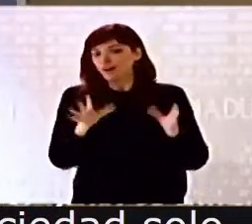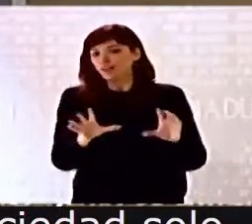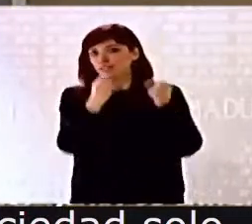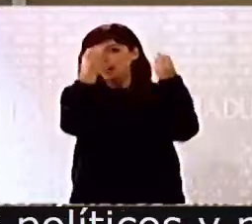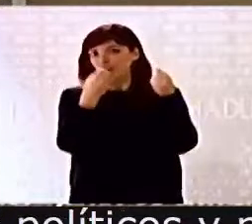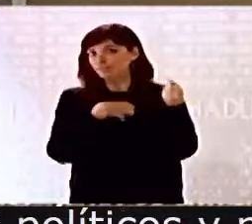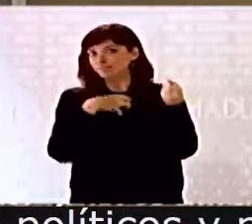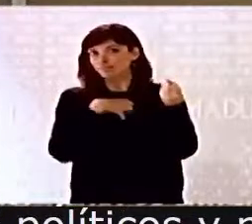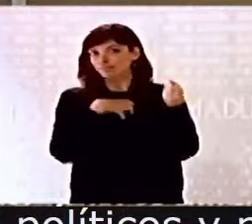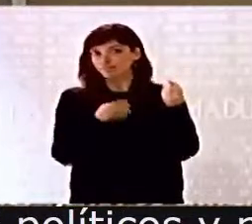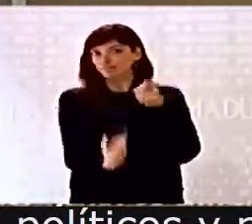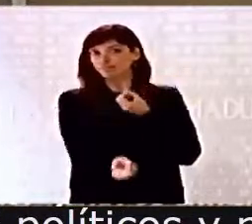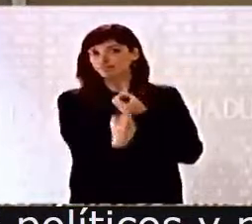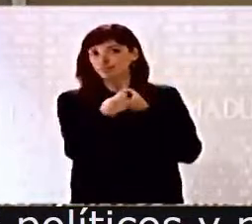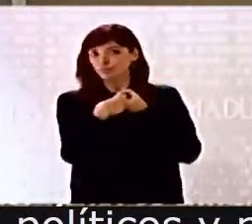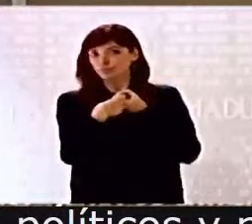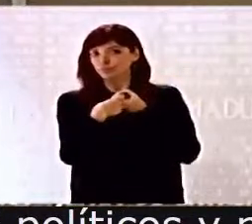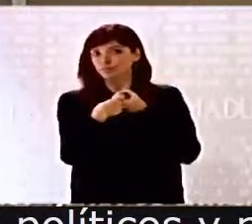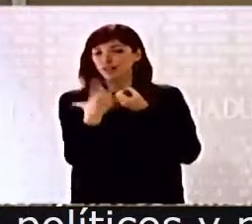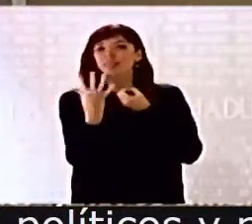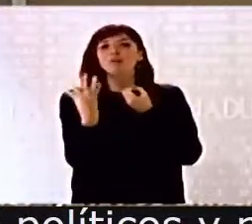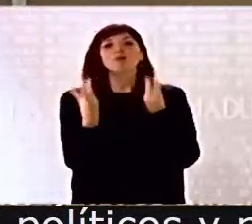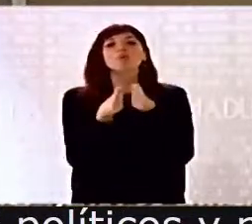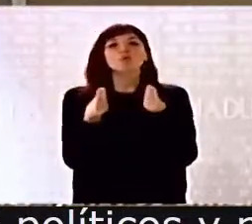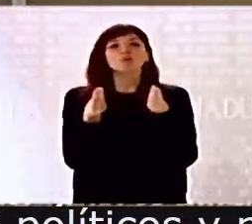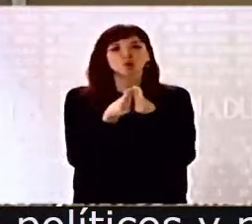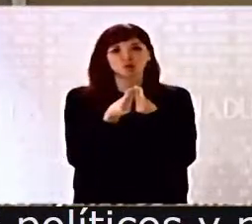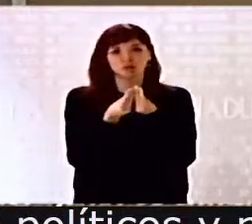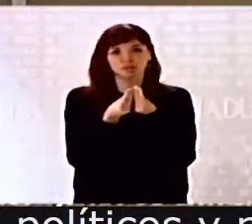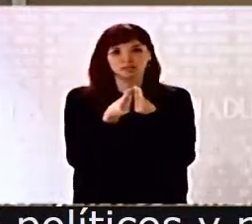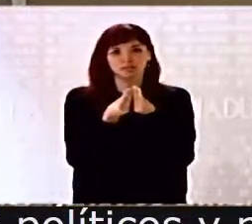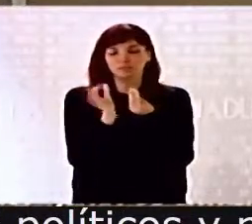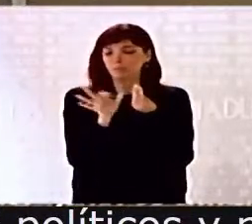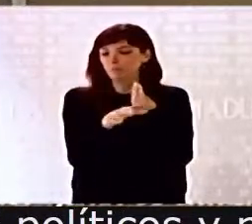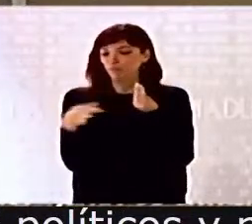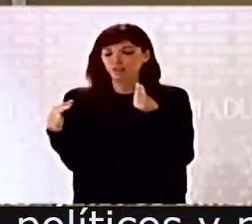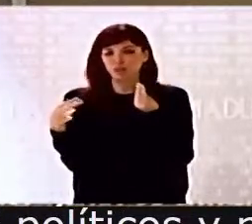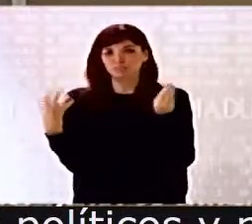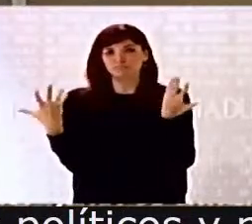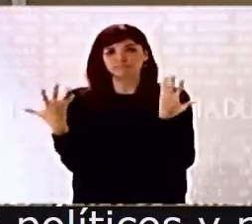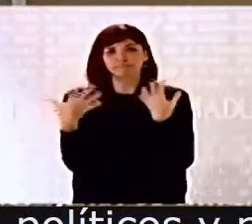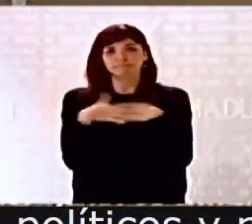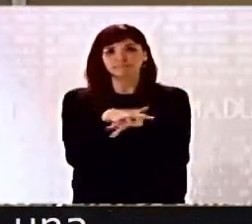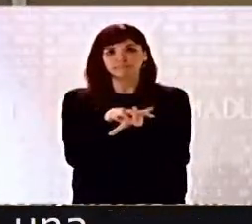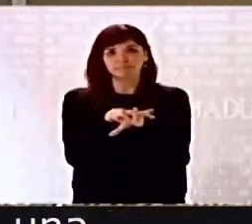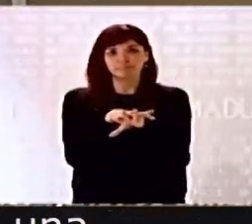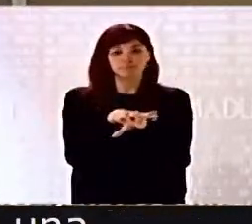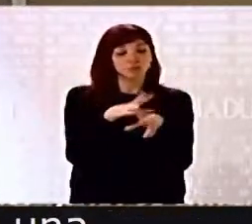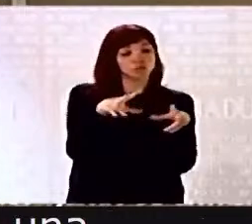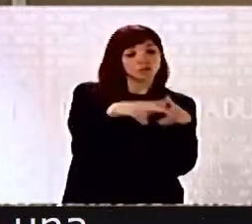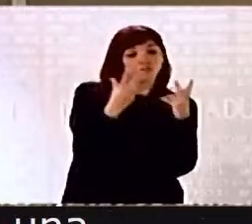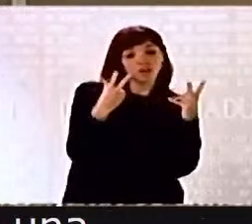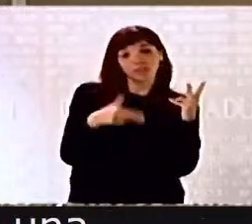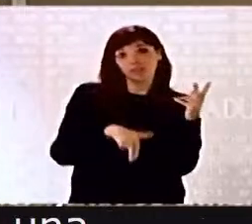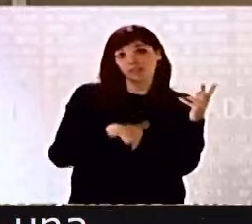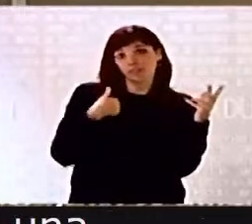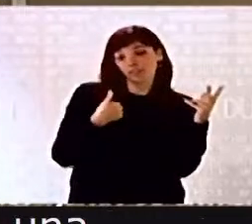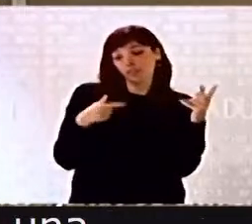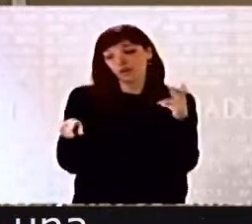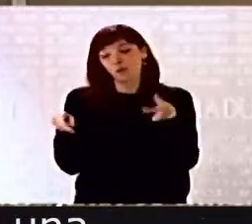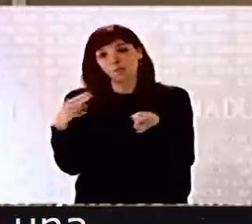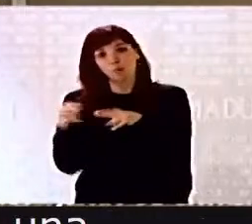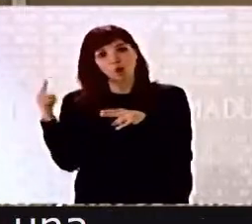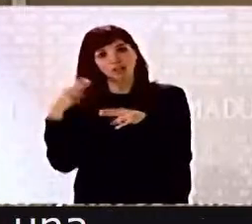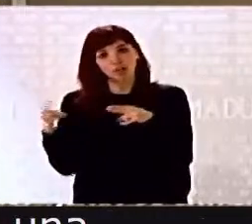esto. Tiene que ser una combinación perfecta entre la sociedad y la política que